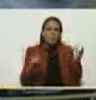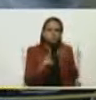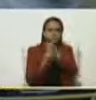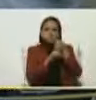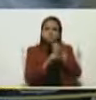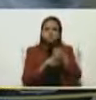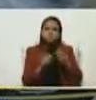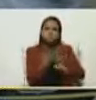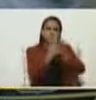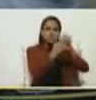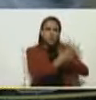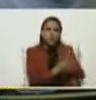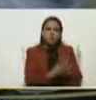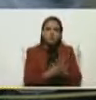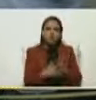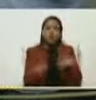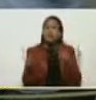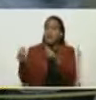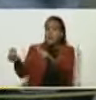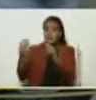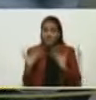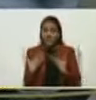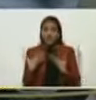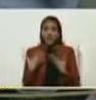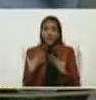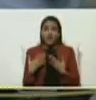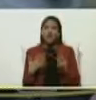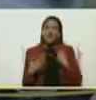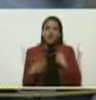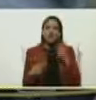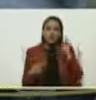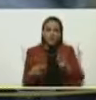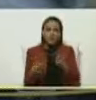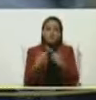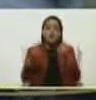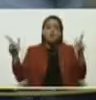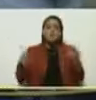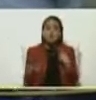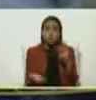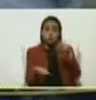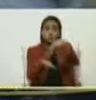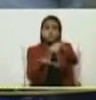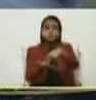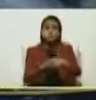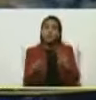Y logró que dieran un habeas corpus, como sale ahí, y salía en libertad.